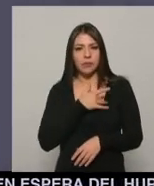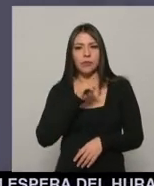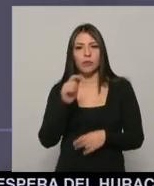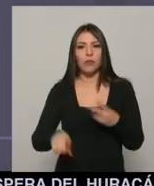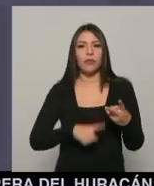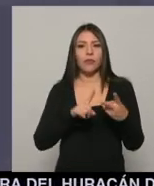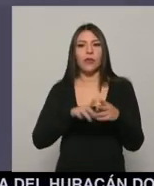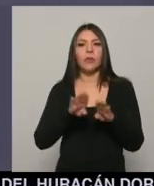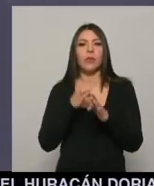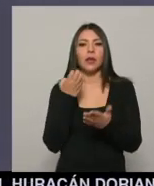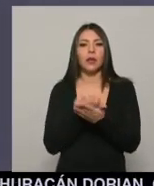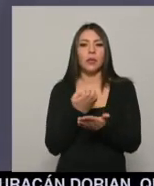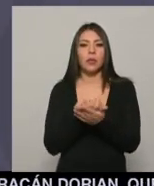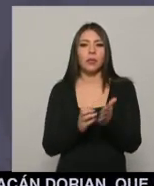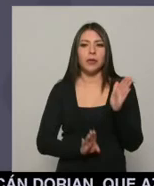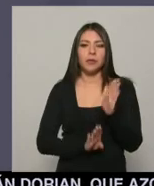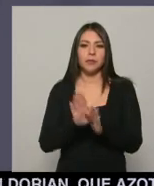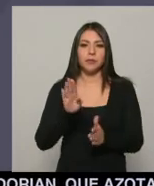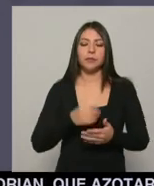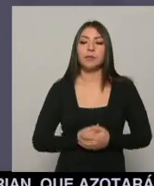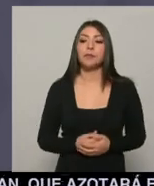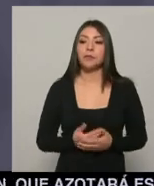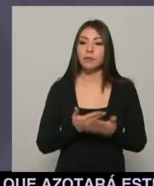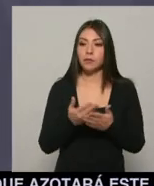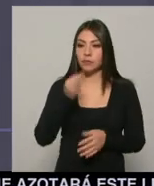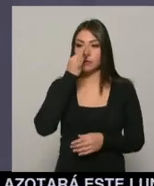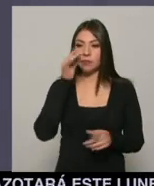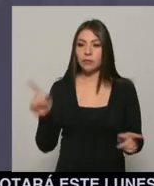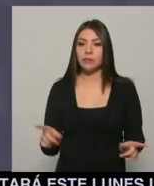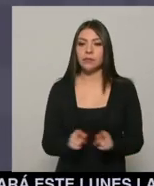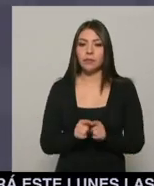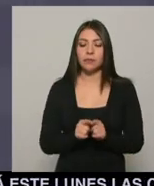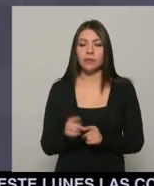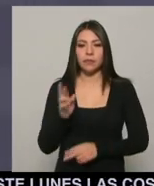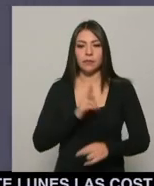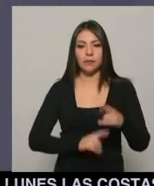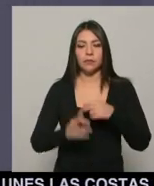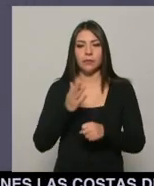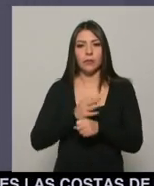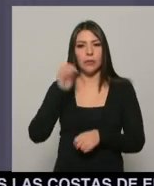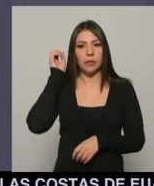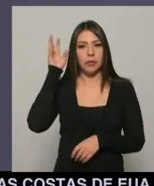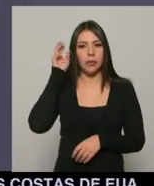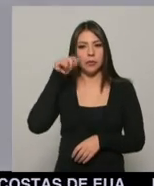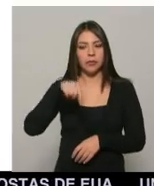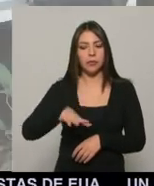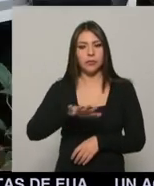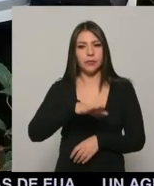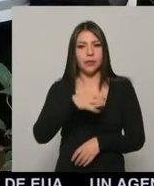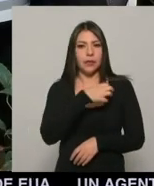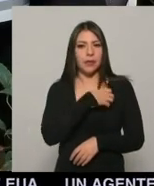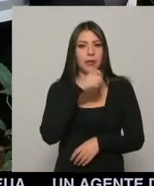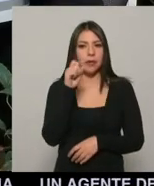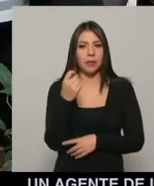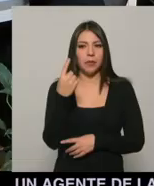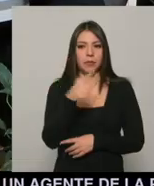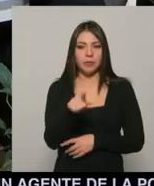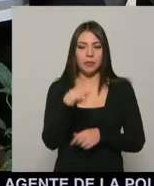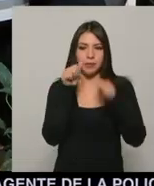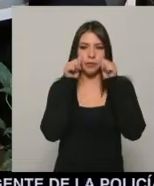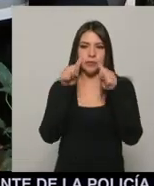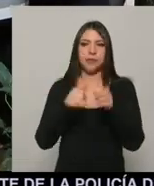crecimiento económico. Pues vamos a hacer una pausa y regresamos. Aquí estamos en vivo desde los estudios de Capital 21. No le